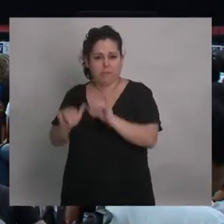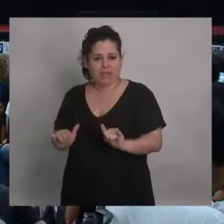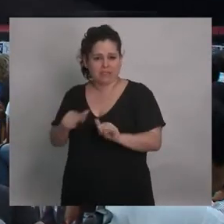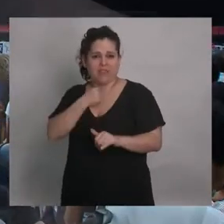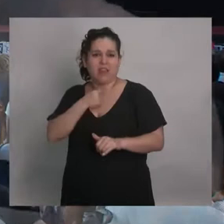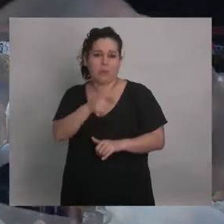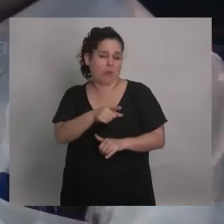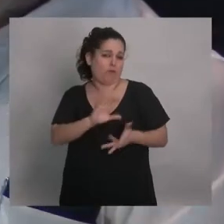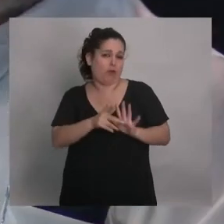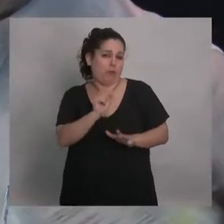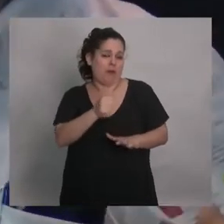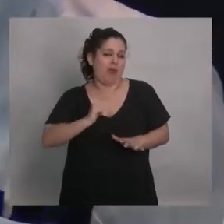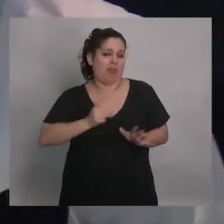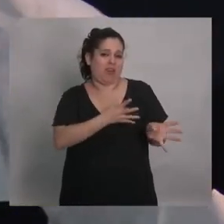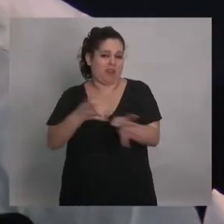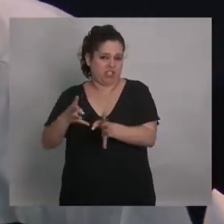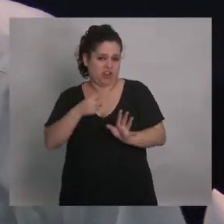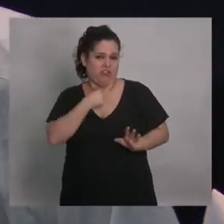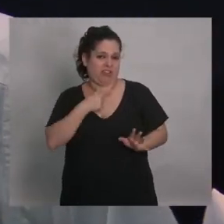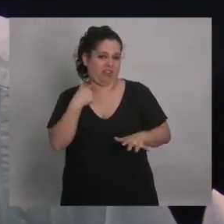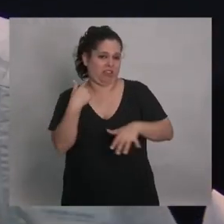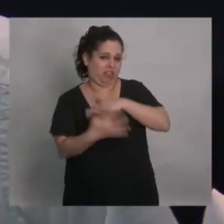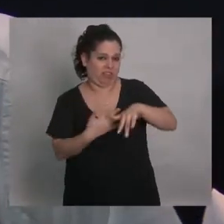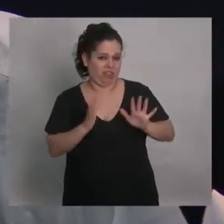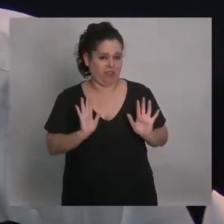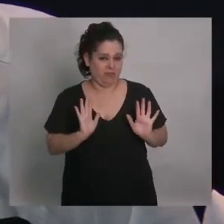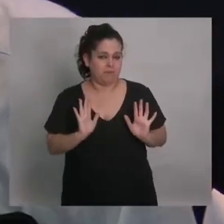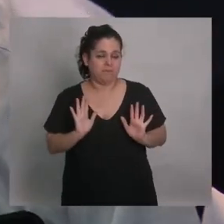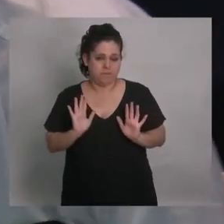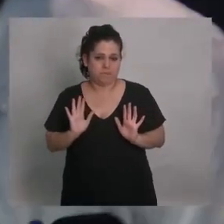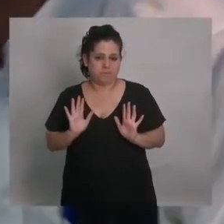guerrilleros gracias muy bien